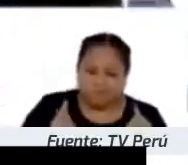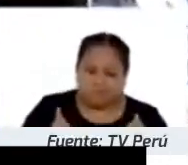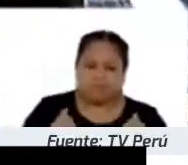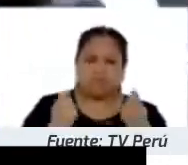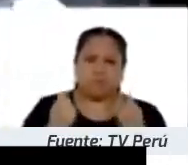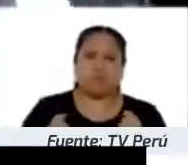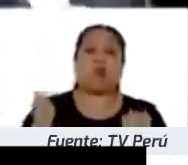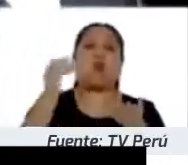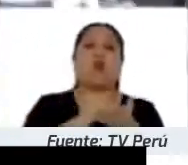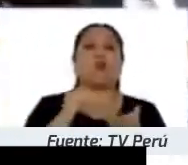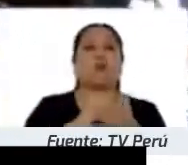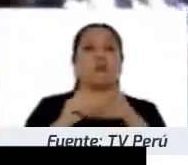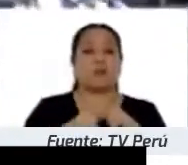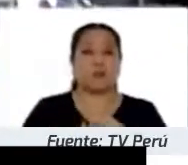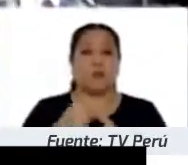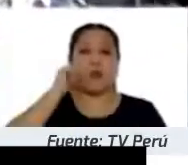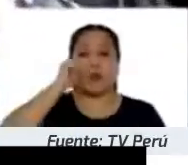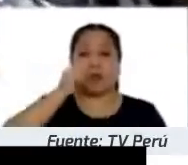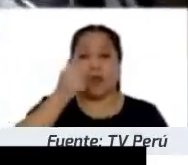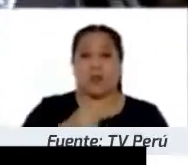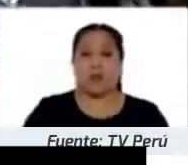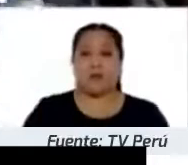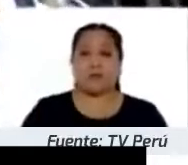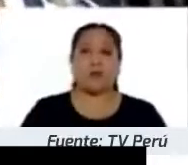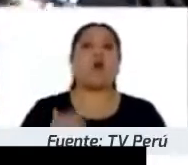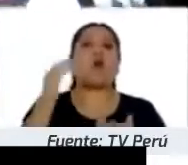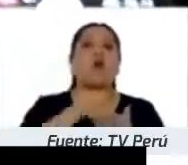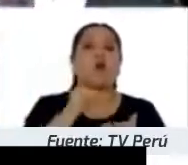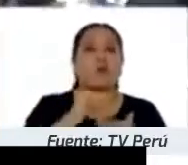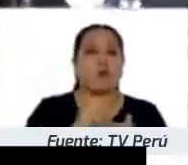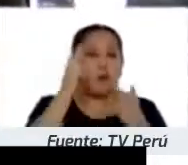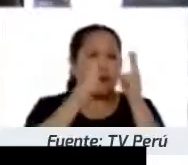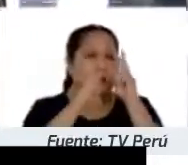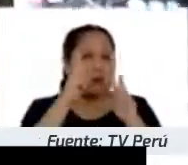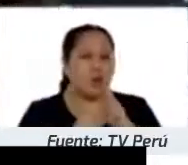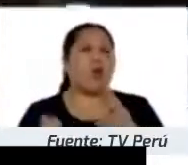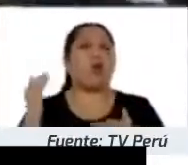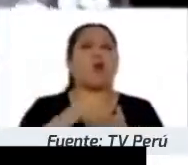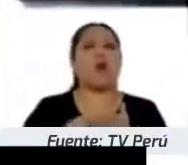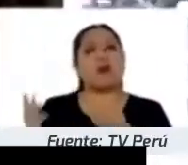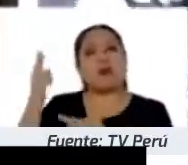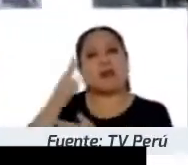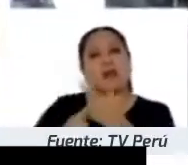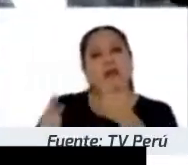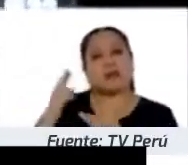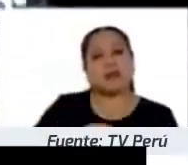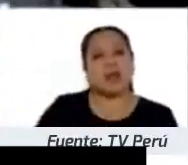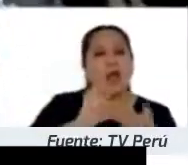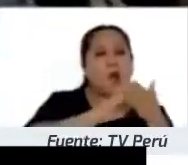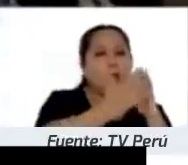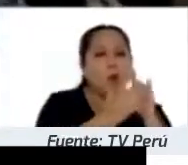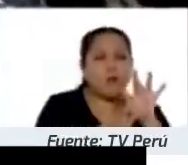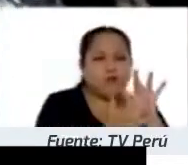emprenderla. Mañana vamos a tomar nuevamente el retorno a los